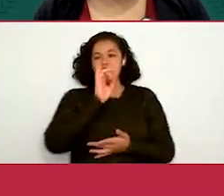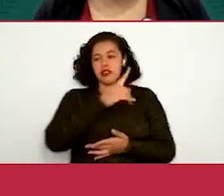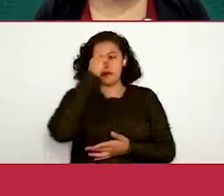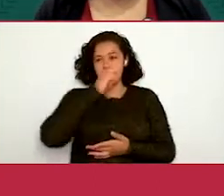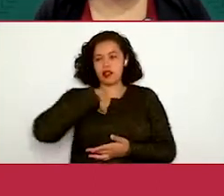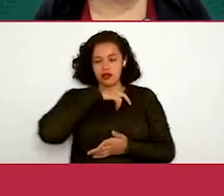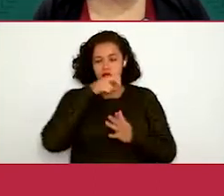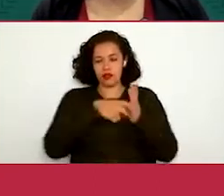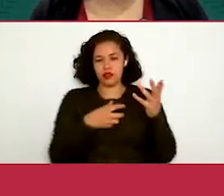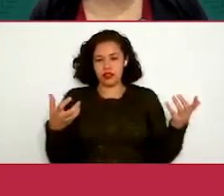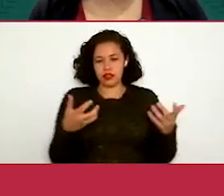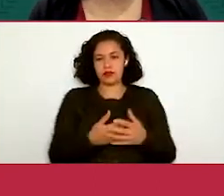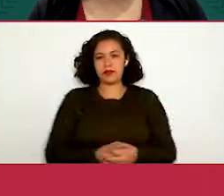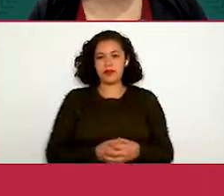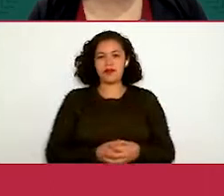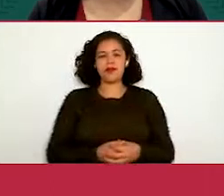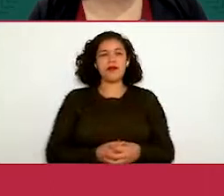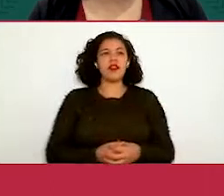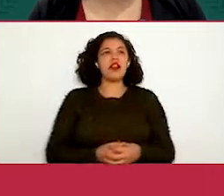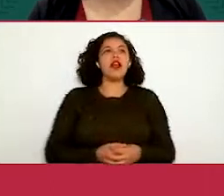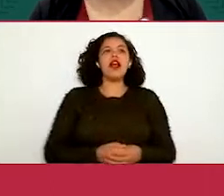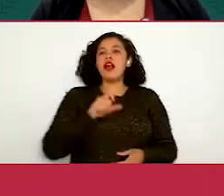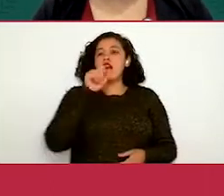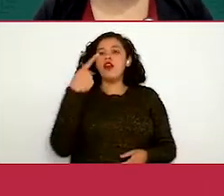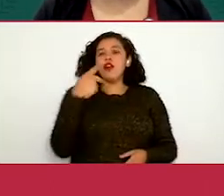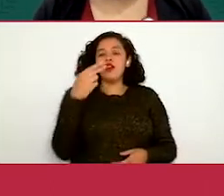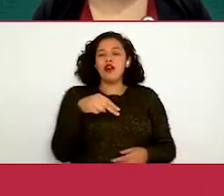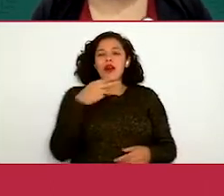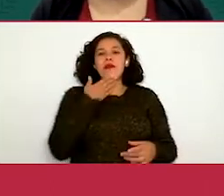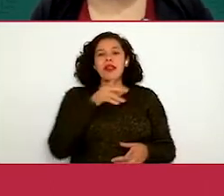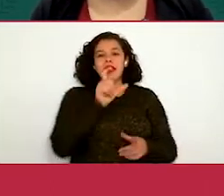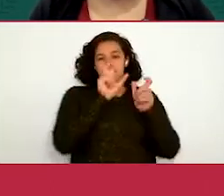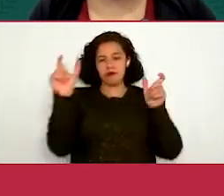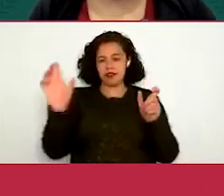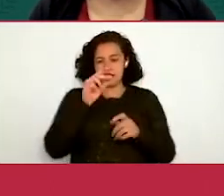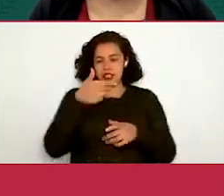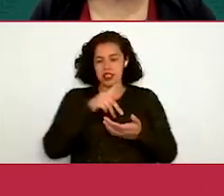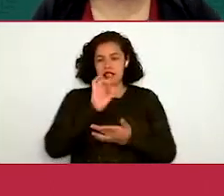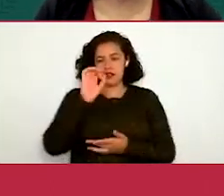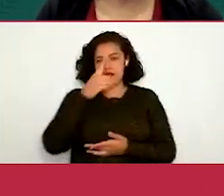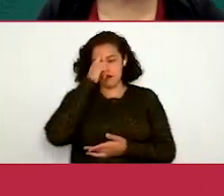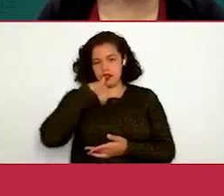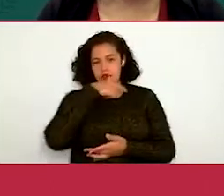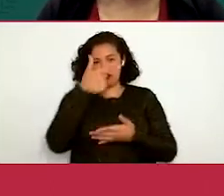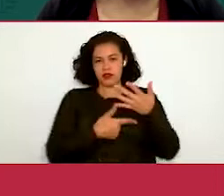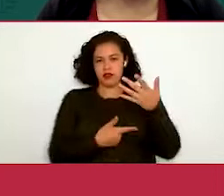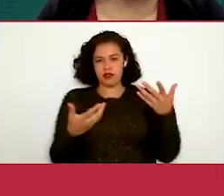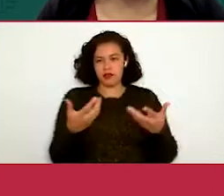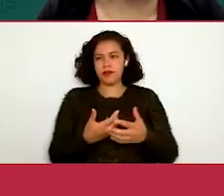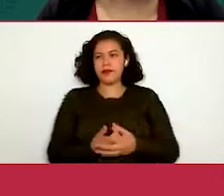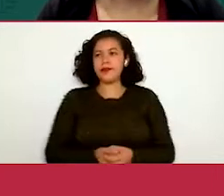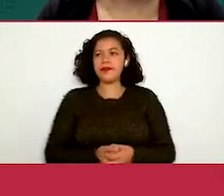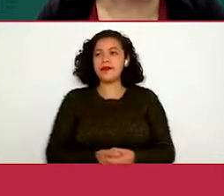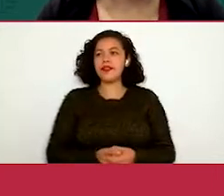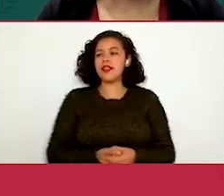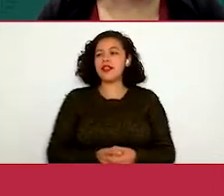edición correspondiente. No olviden colocar su nombre completo por medio del chat, ya que de esta forma registramos su asistencia. Para esta